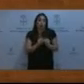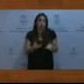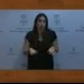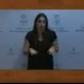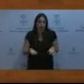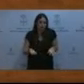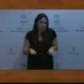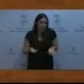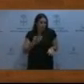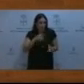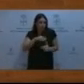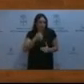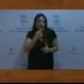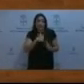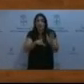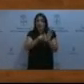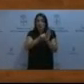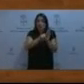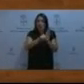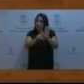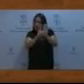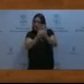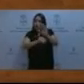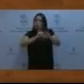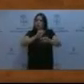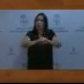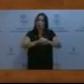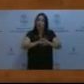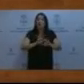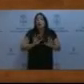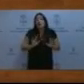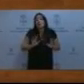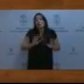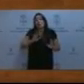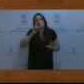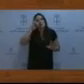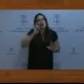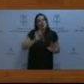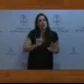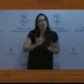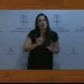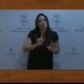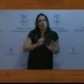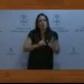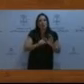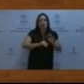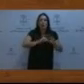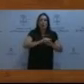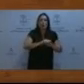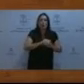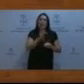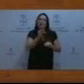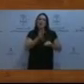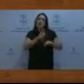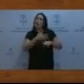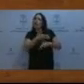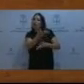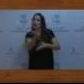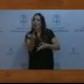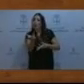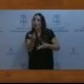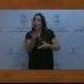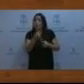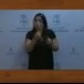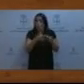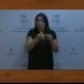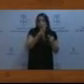Que cumplen la ley, el decreto. Lo que no sabemos es para quién va bien, si para los socialistas y sus parientes o para